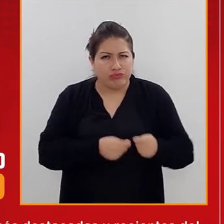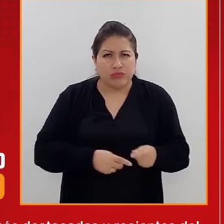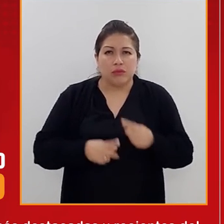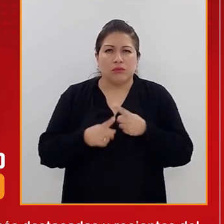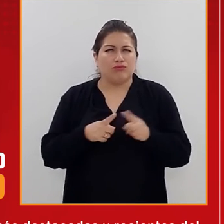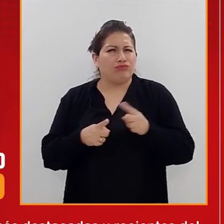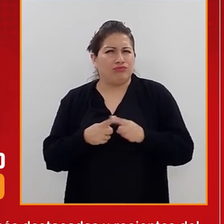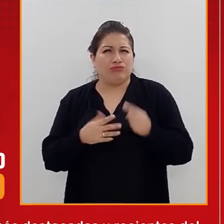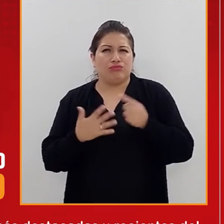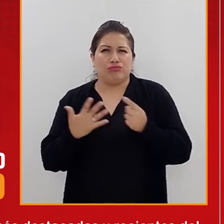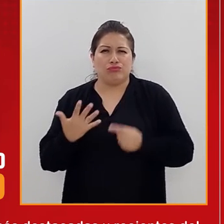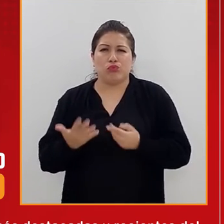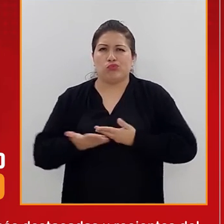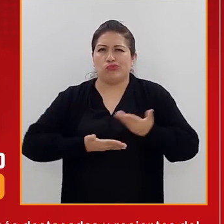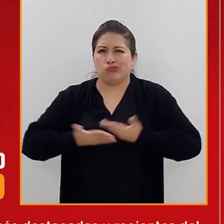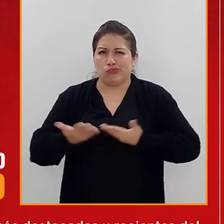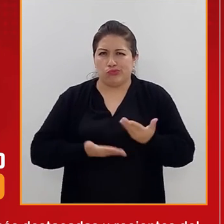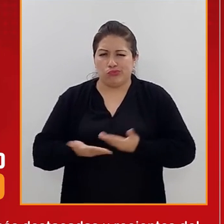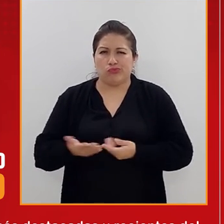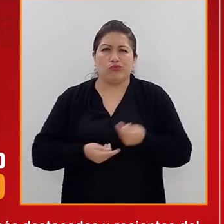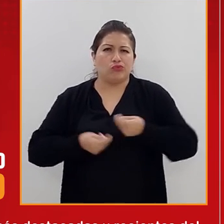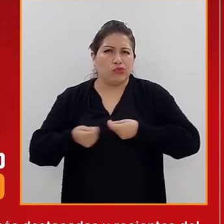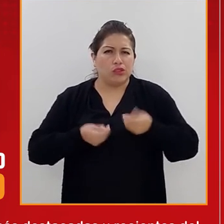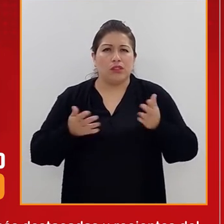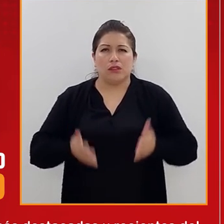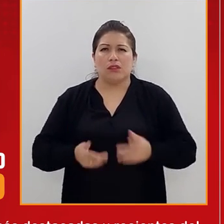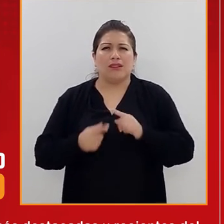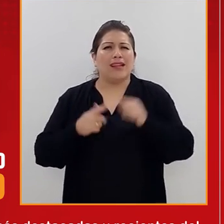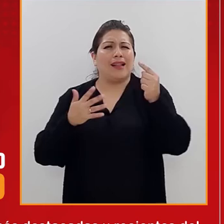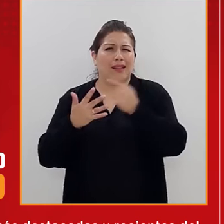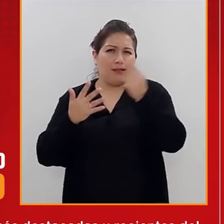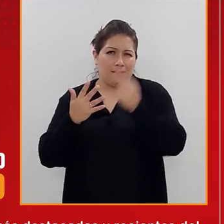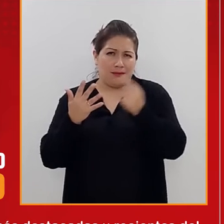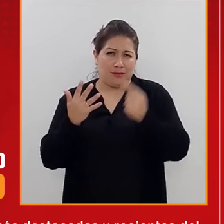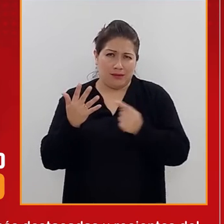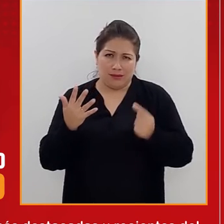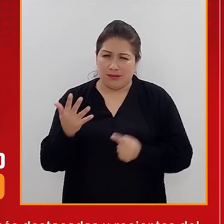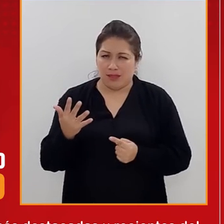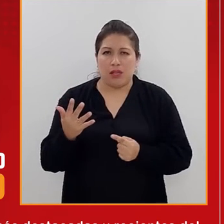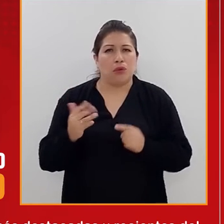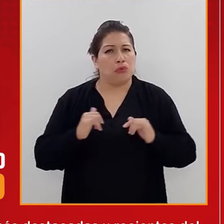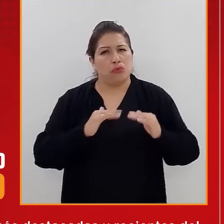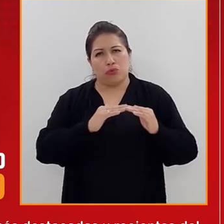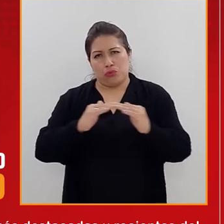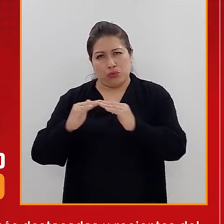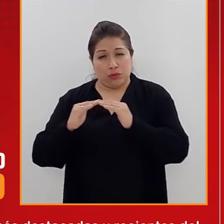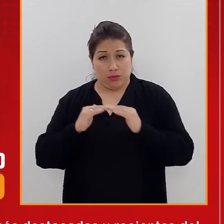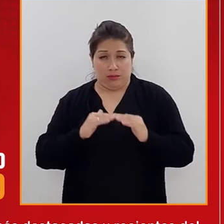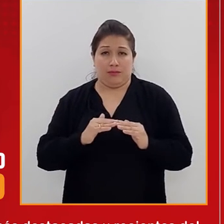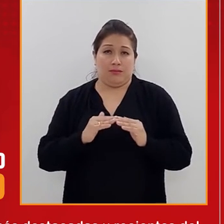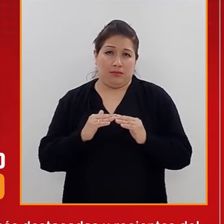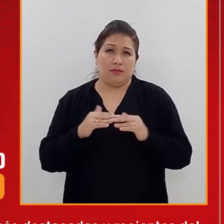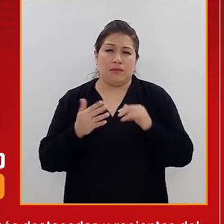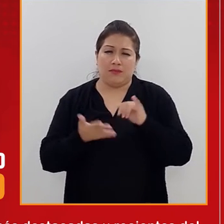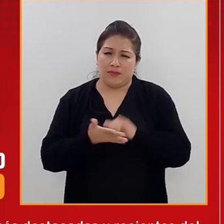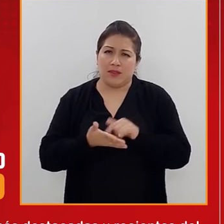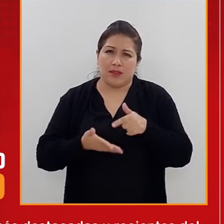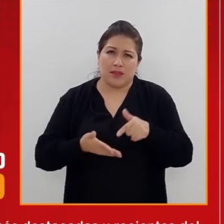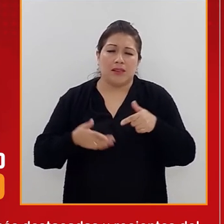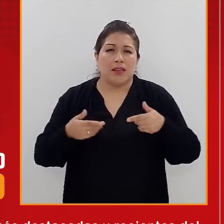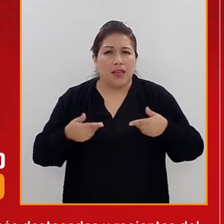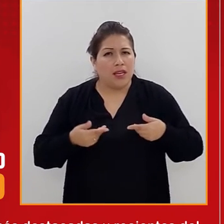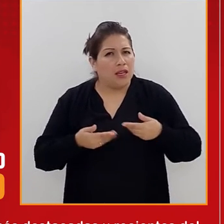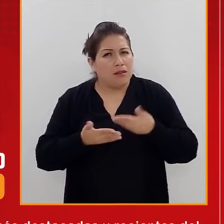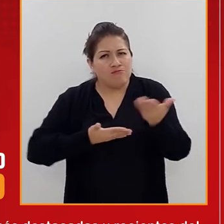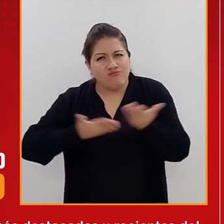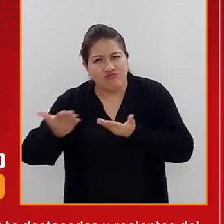de despenseros y quipocamayos, mayordomos. Estos cada uno les casaban con su igual, para